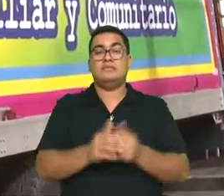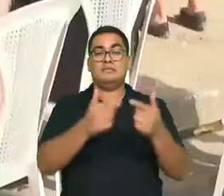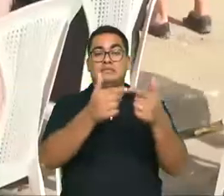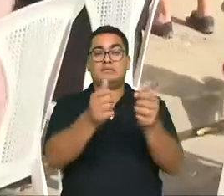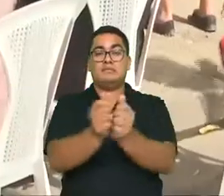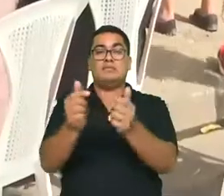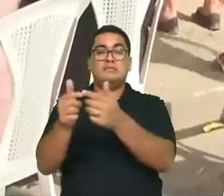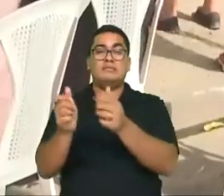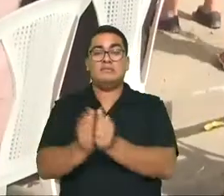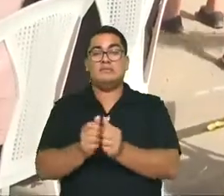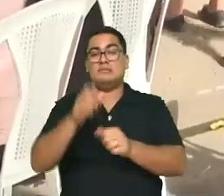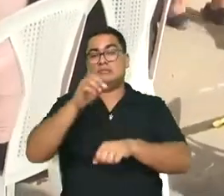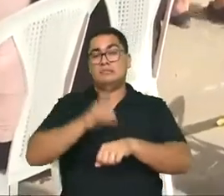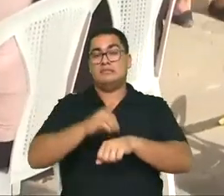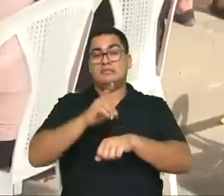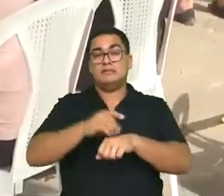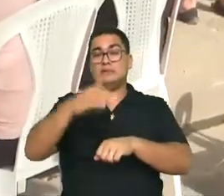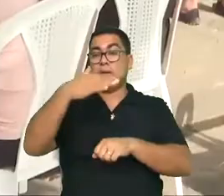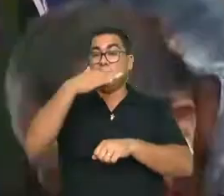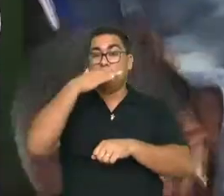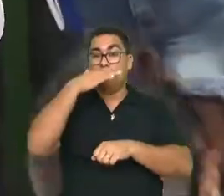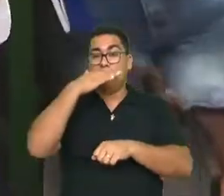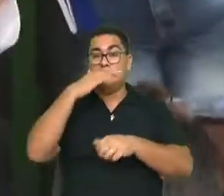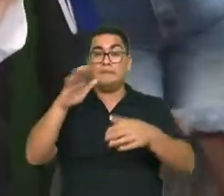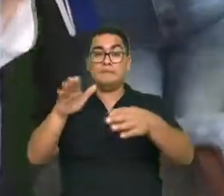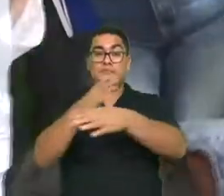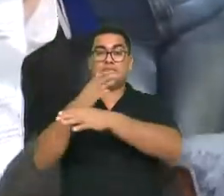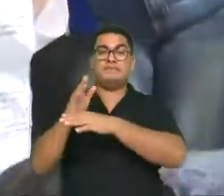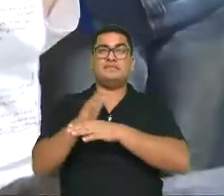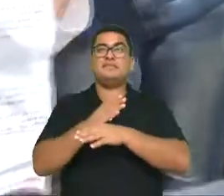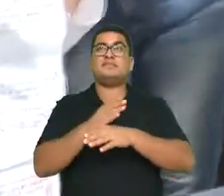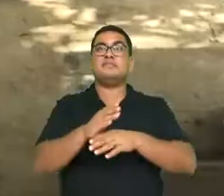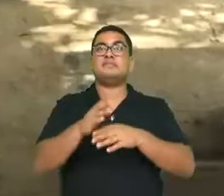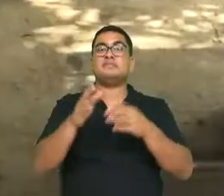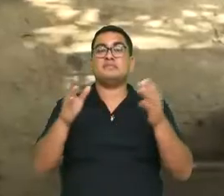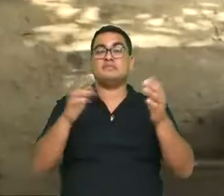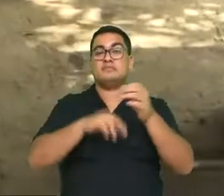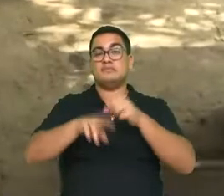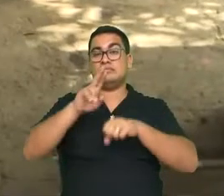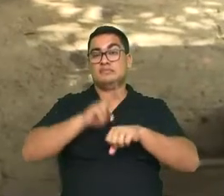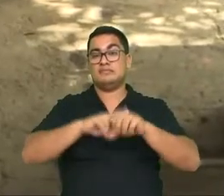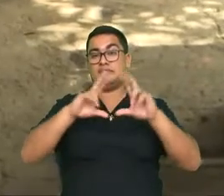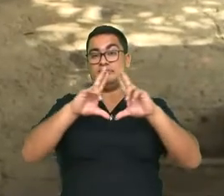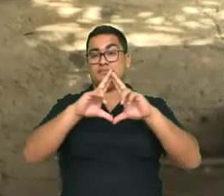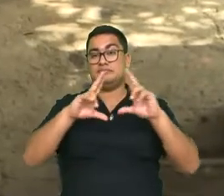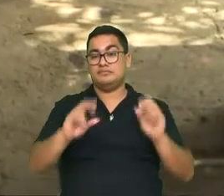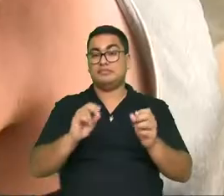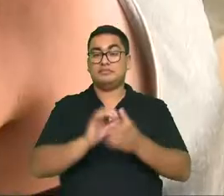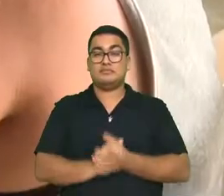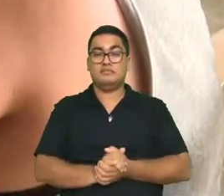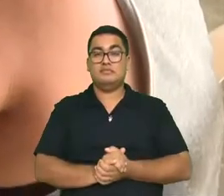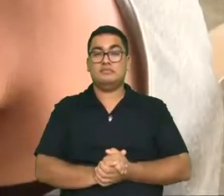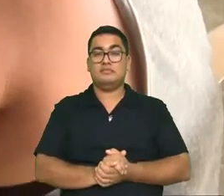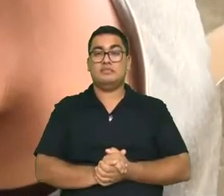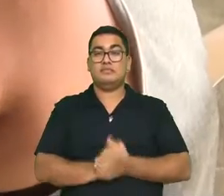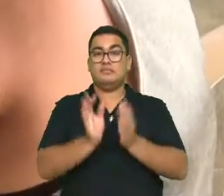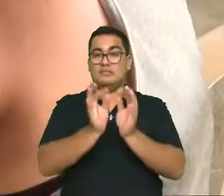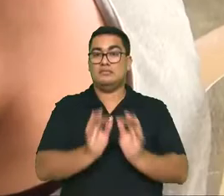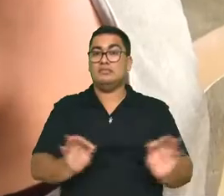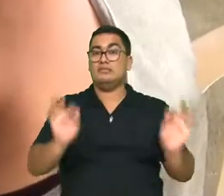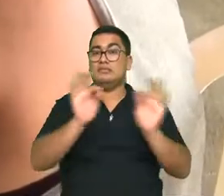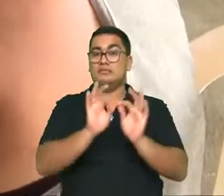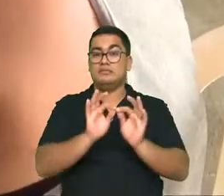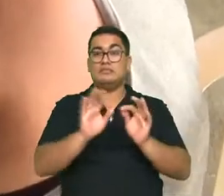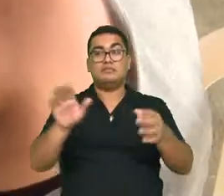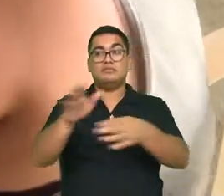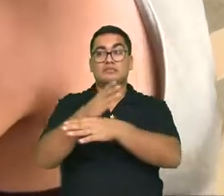médicas sandinistas y clínicas móviles se encuentran desplazadas en todo el territorio nacional, principalmente en las